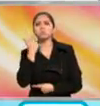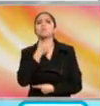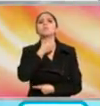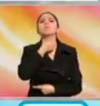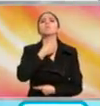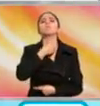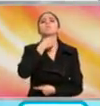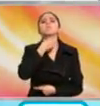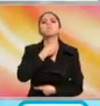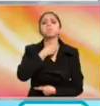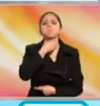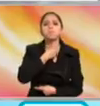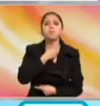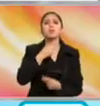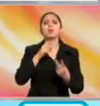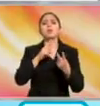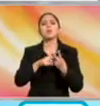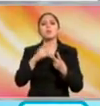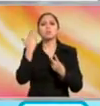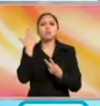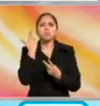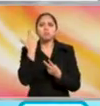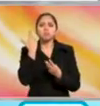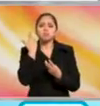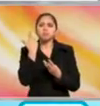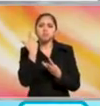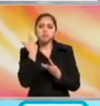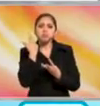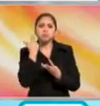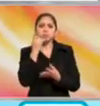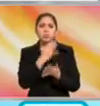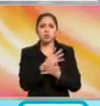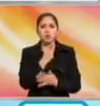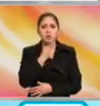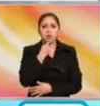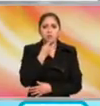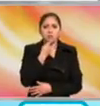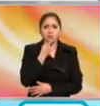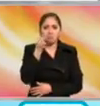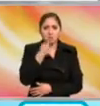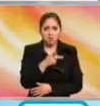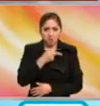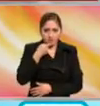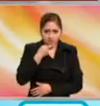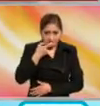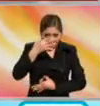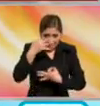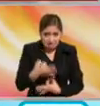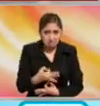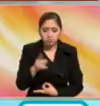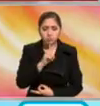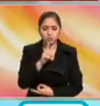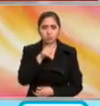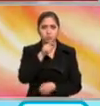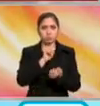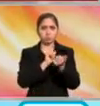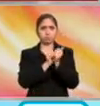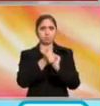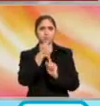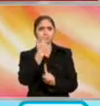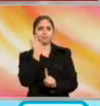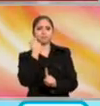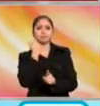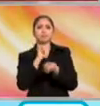guturales, onomatopeyas, ¿sí? Donde está hablando. Y no habla, no dice una sola palabra. Y ríes, y ríes,